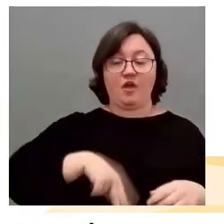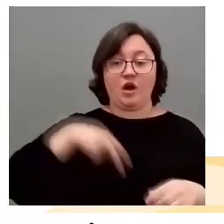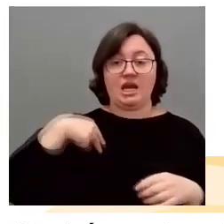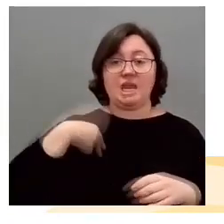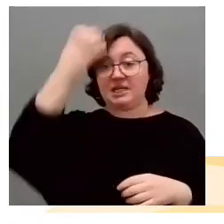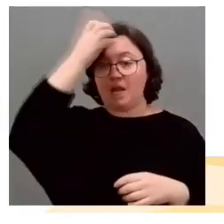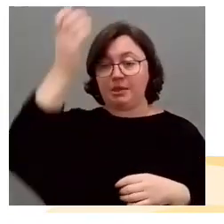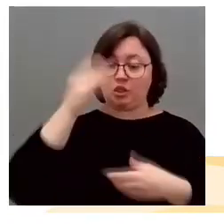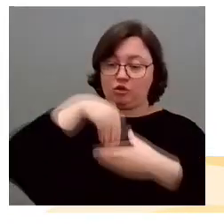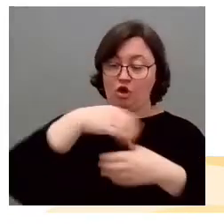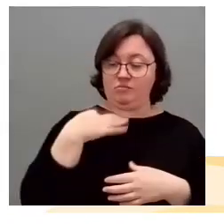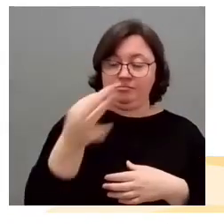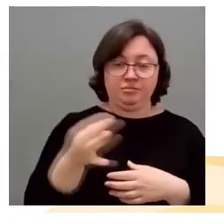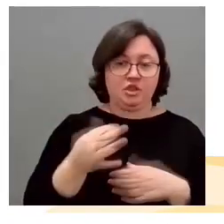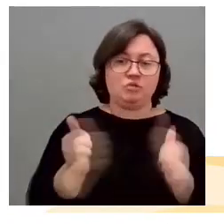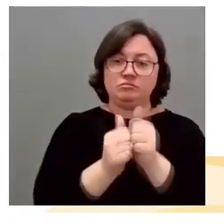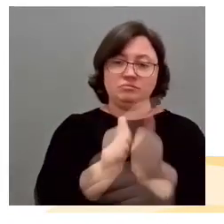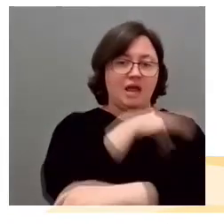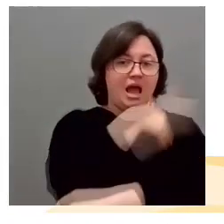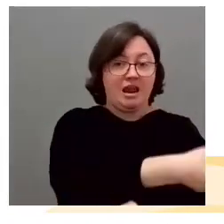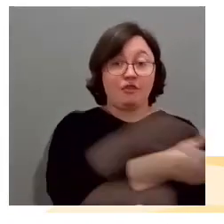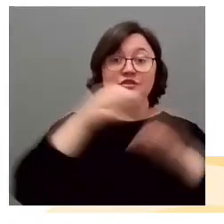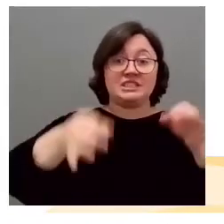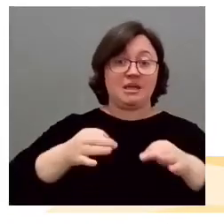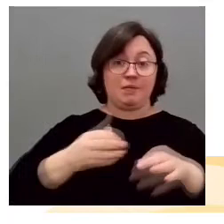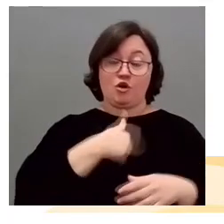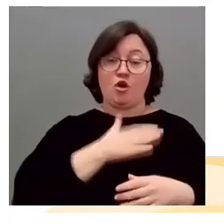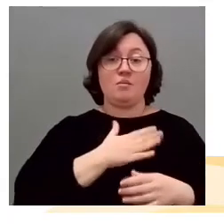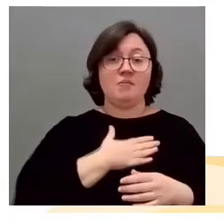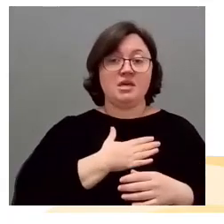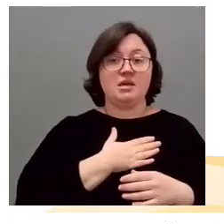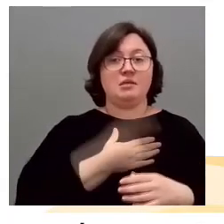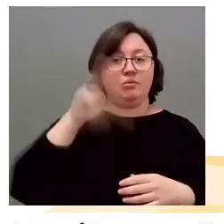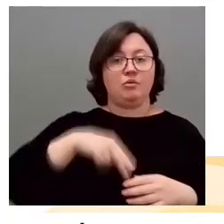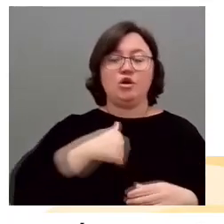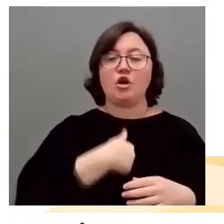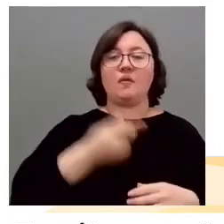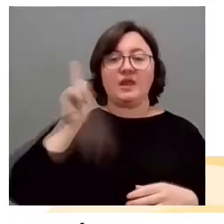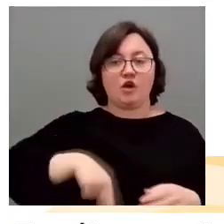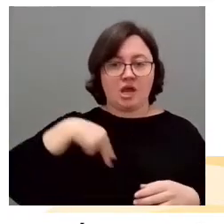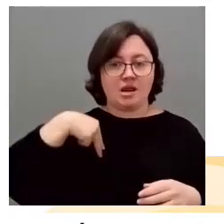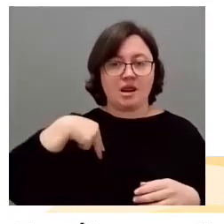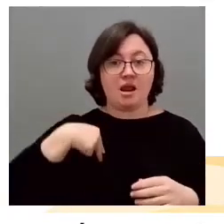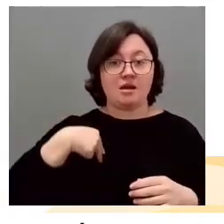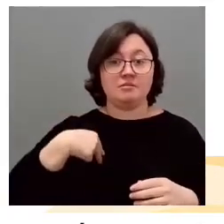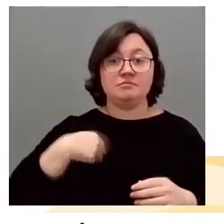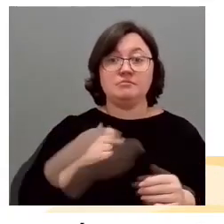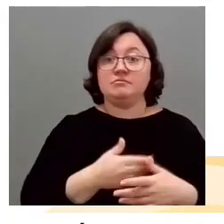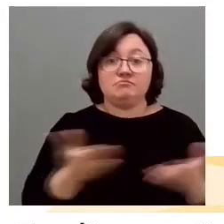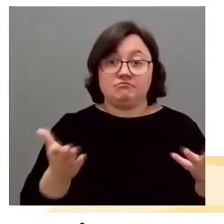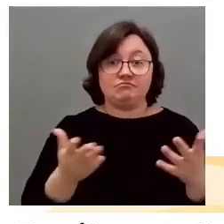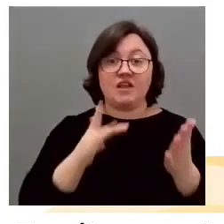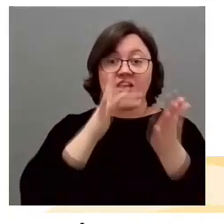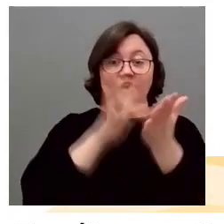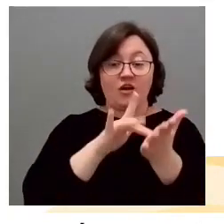Real Patronato, que estaremos siempre de vuestro lado. Esa va a ser mi labor y es mi labor como director general, y celebrar